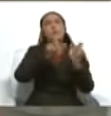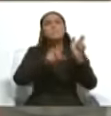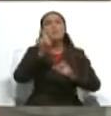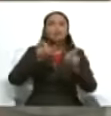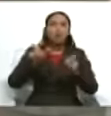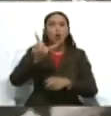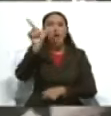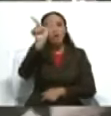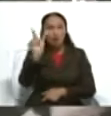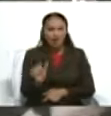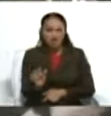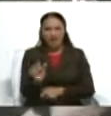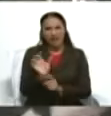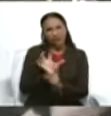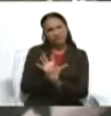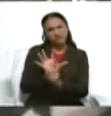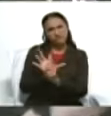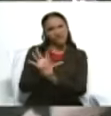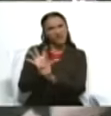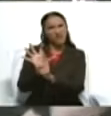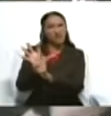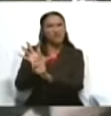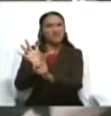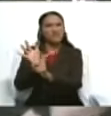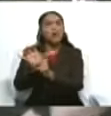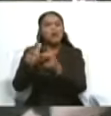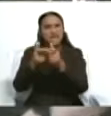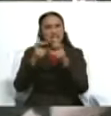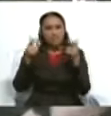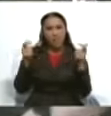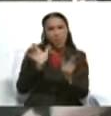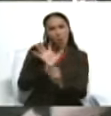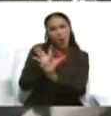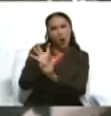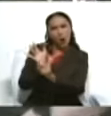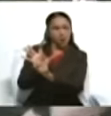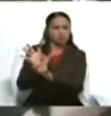una democracia plena en crecimiento.